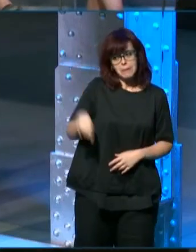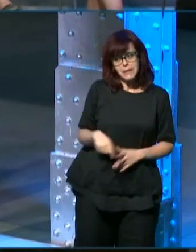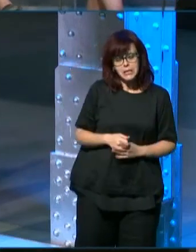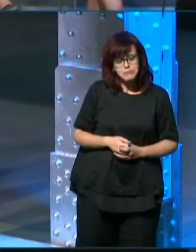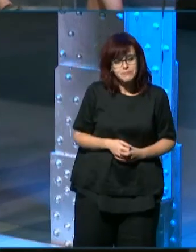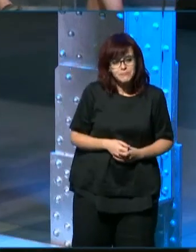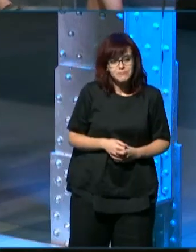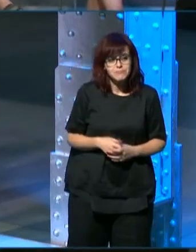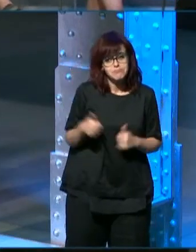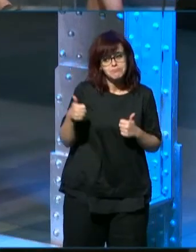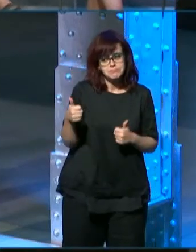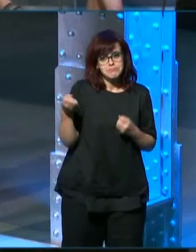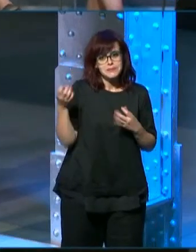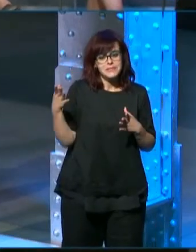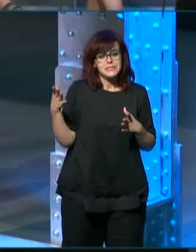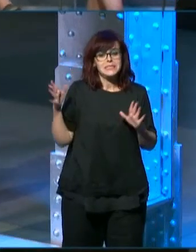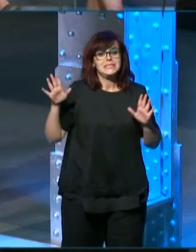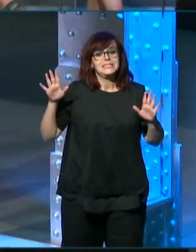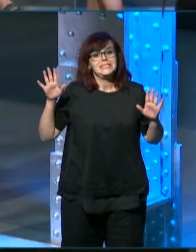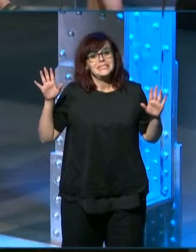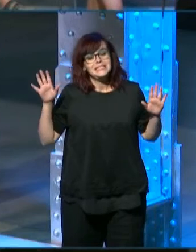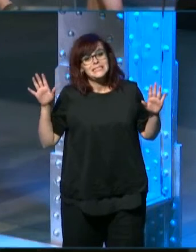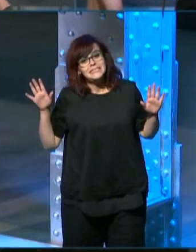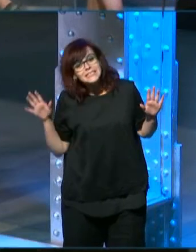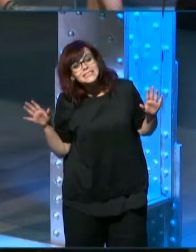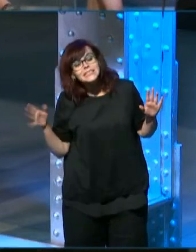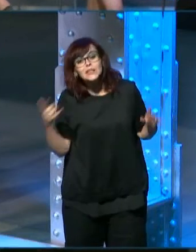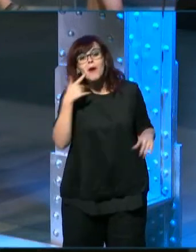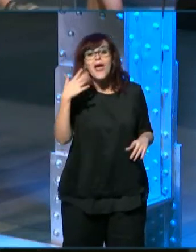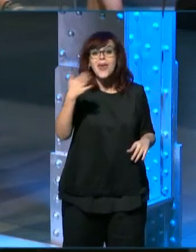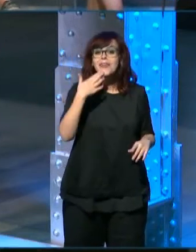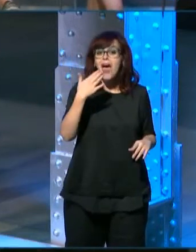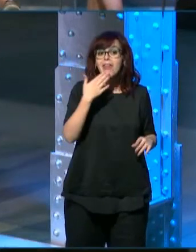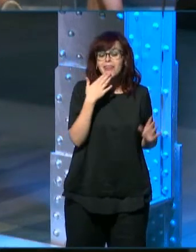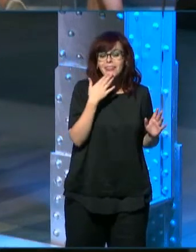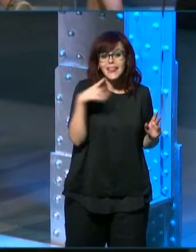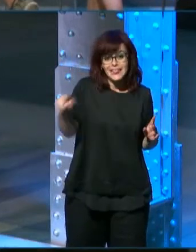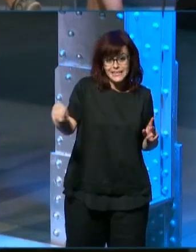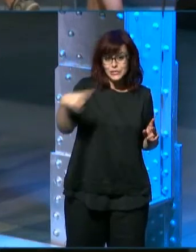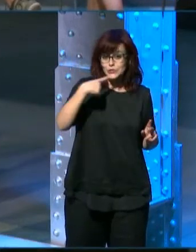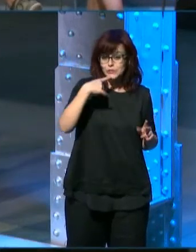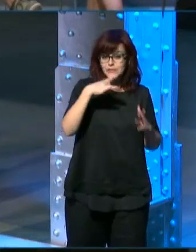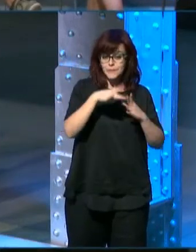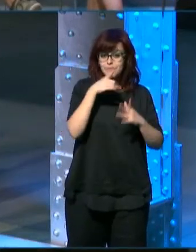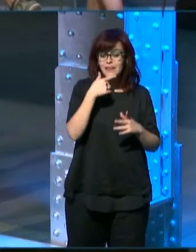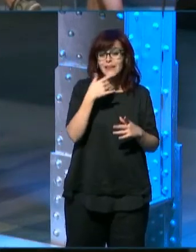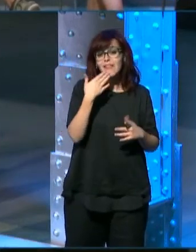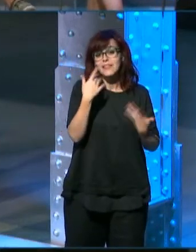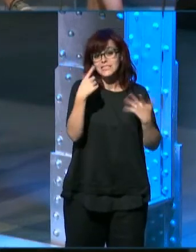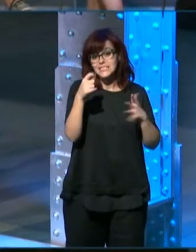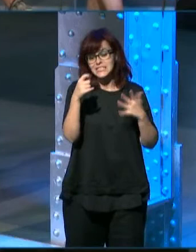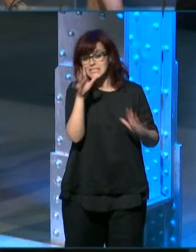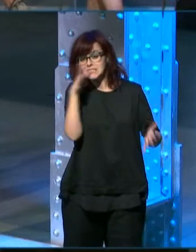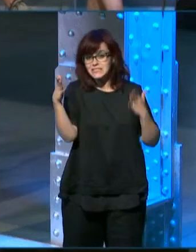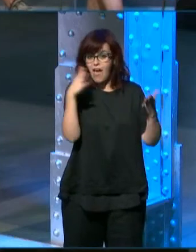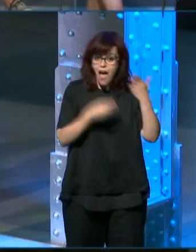No estoy de acuerdo con eso. Yo, respecto a la edad que has dicho y a lo que ha dicho, a la década de los 60 como escritor de